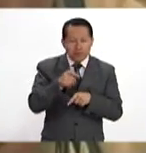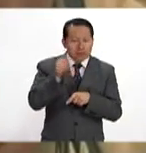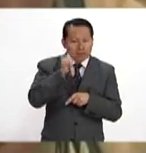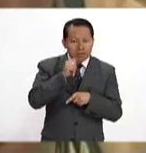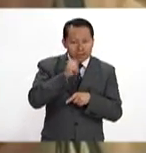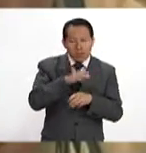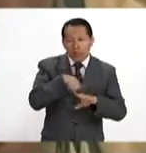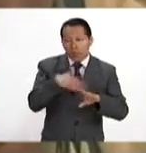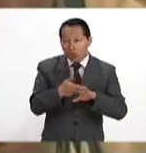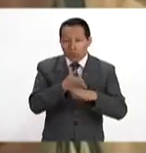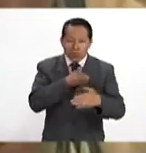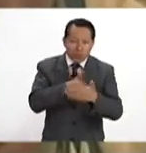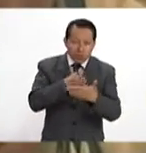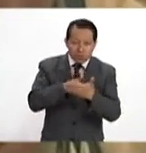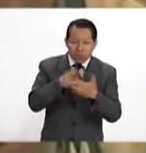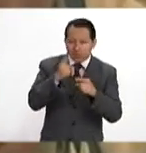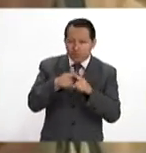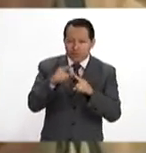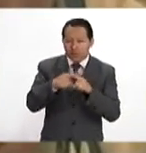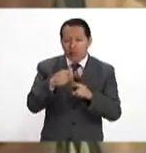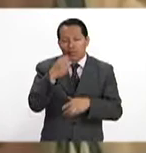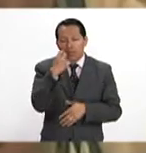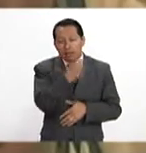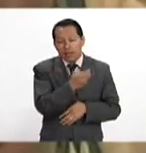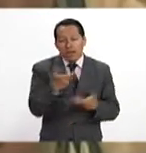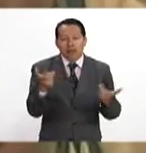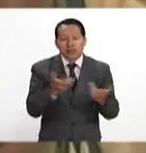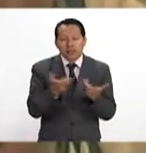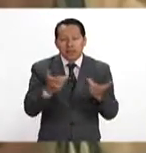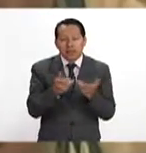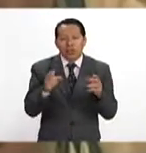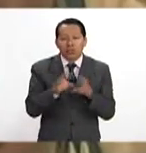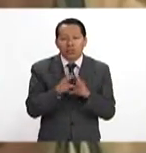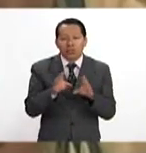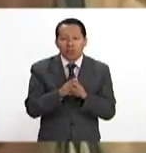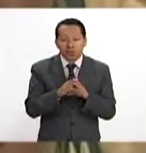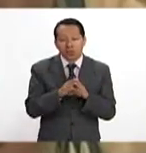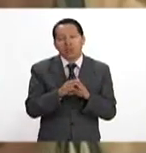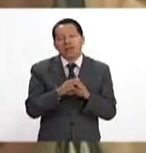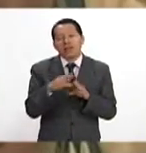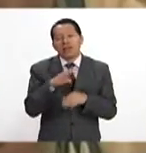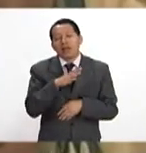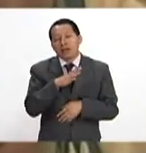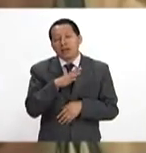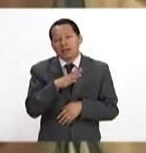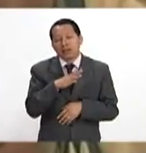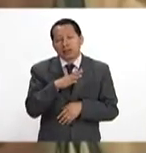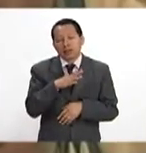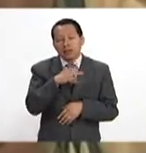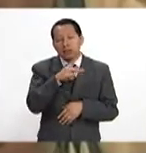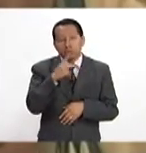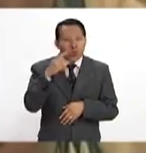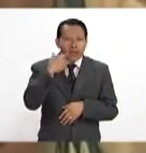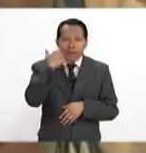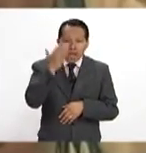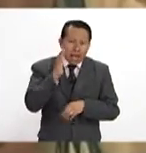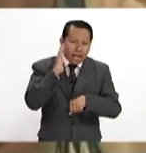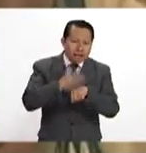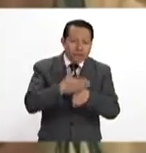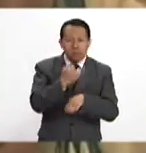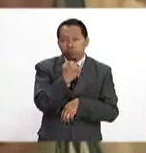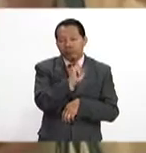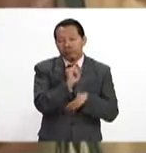bloquearla y hacen este tipo de absurdos pretensiones de